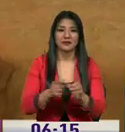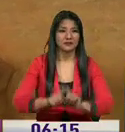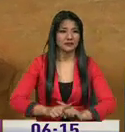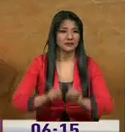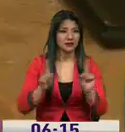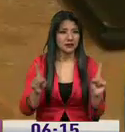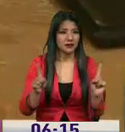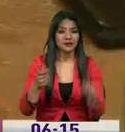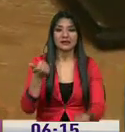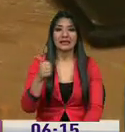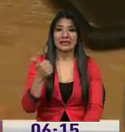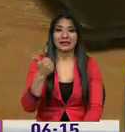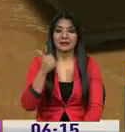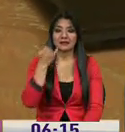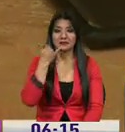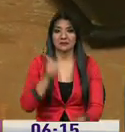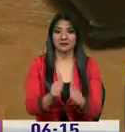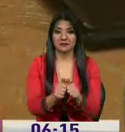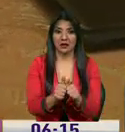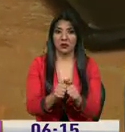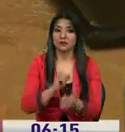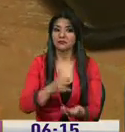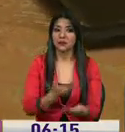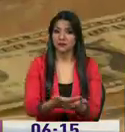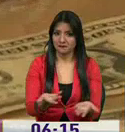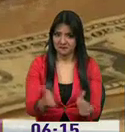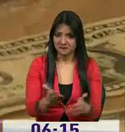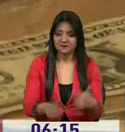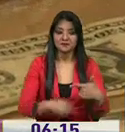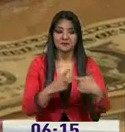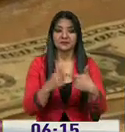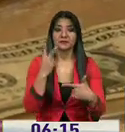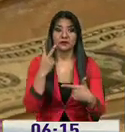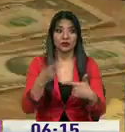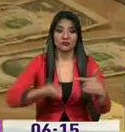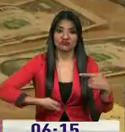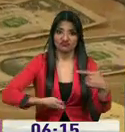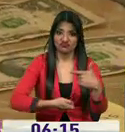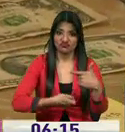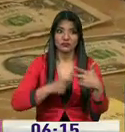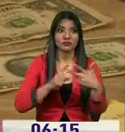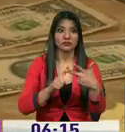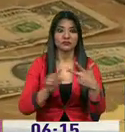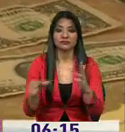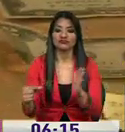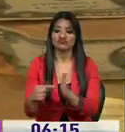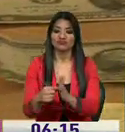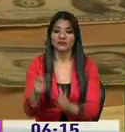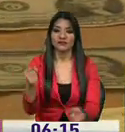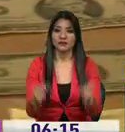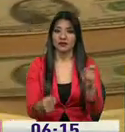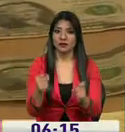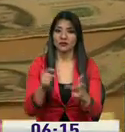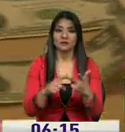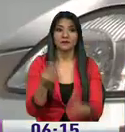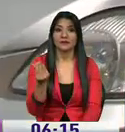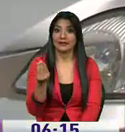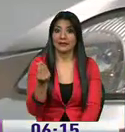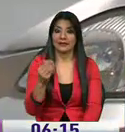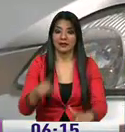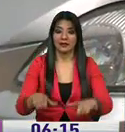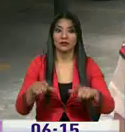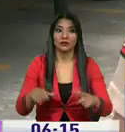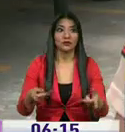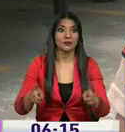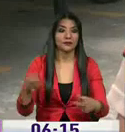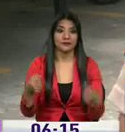evidencia como 10 teléfonos celulares no justificados, 2 armas blancas, un cerebro de vehículo, dinero en efectivo y un